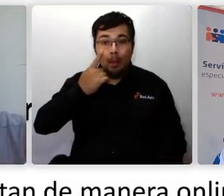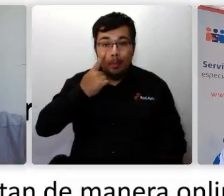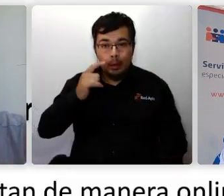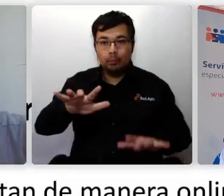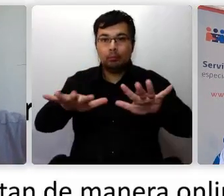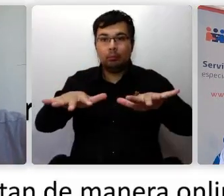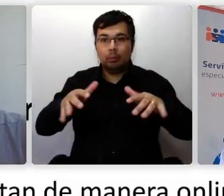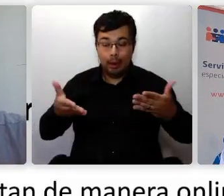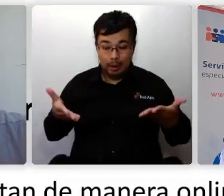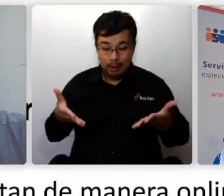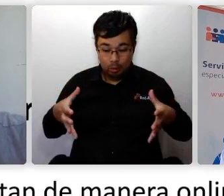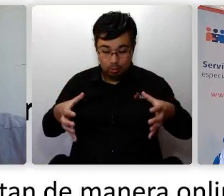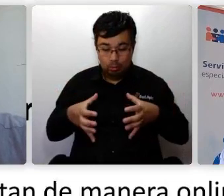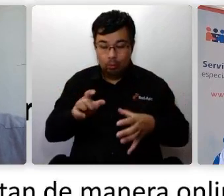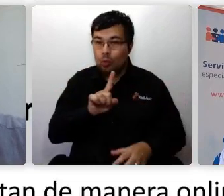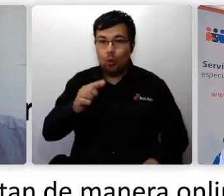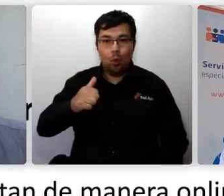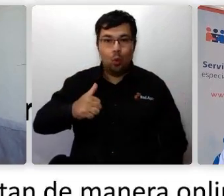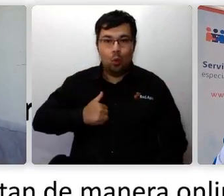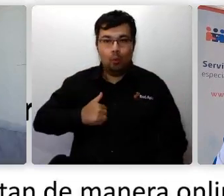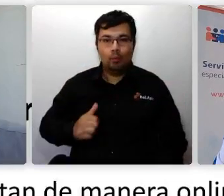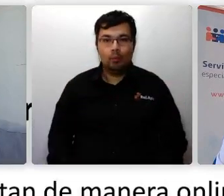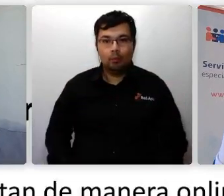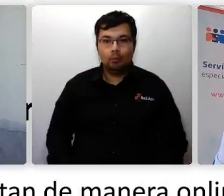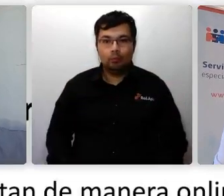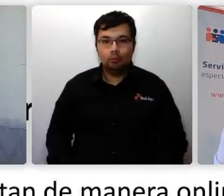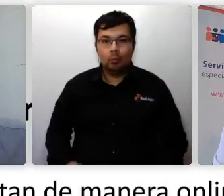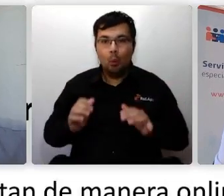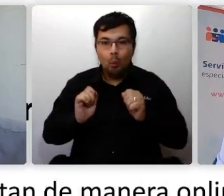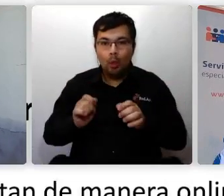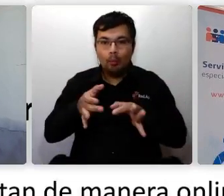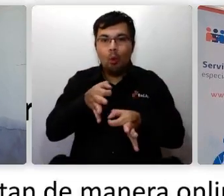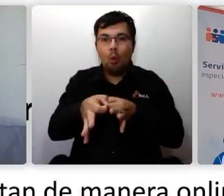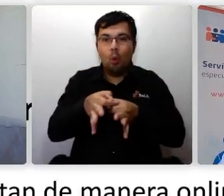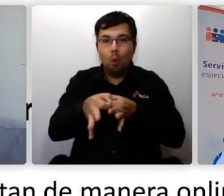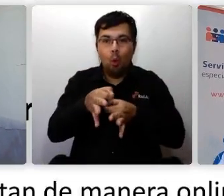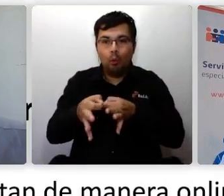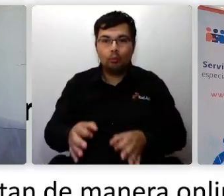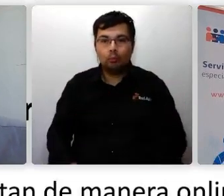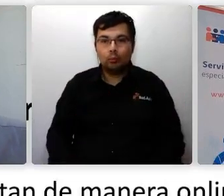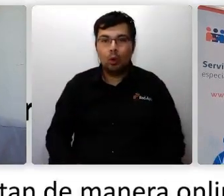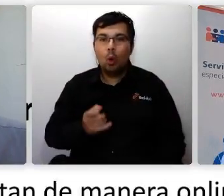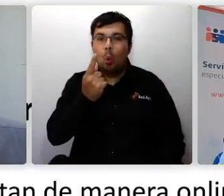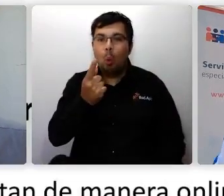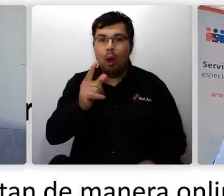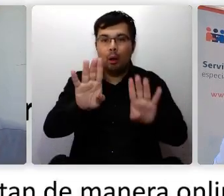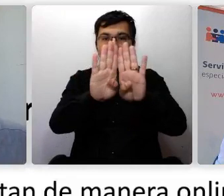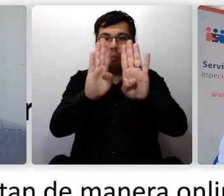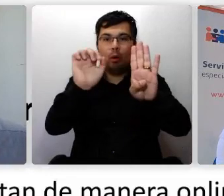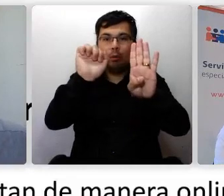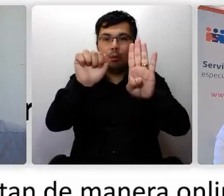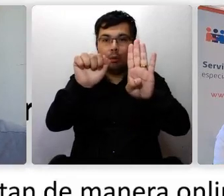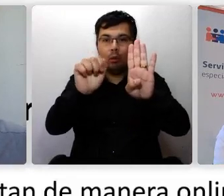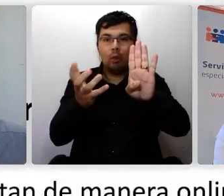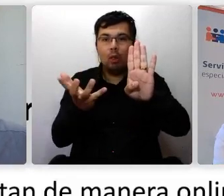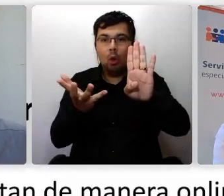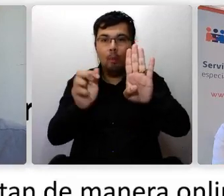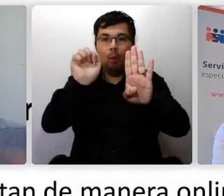tocar la otra puerta. O hay que tocar pero podemos tratar de orientarlo más o menos qué puerta tocar y cómo tocar.